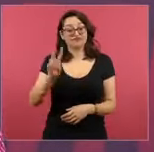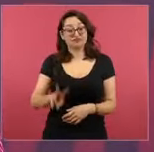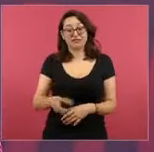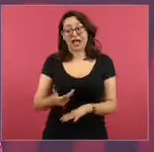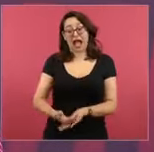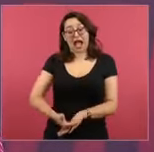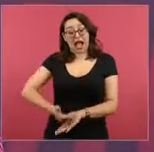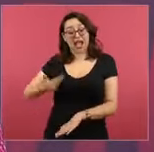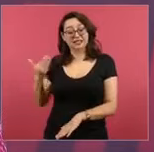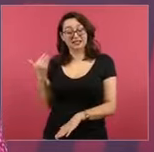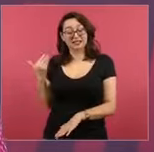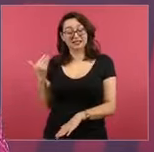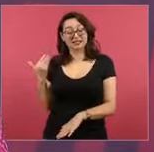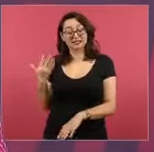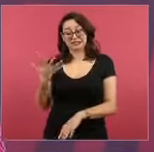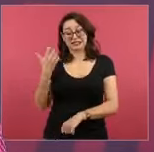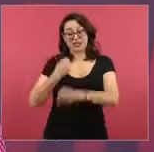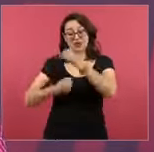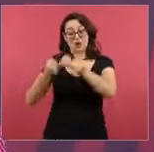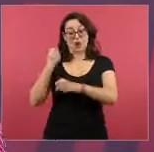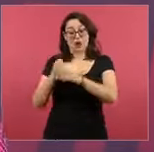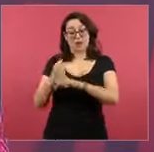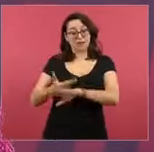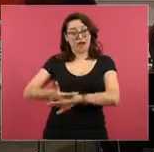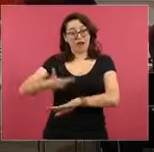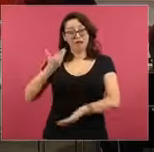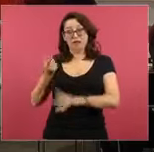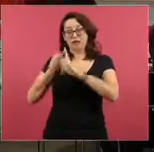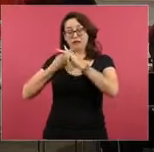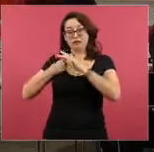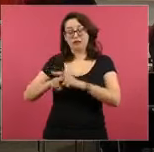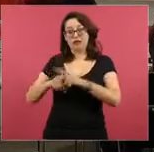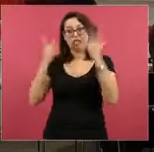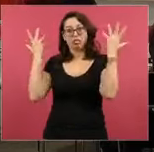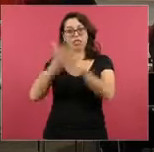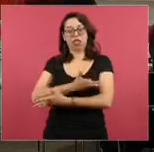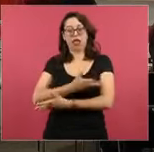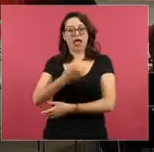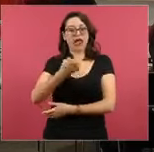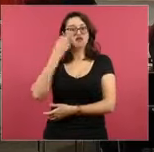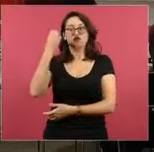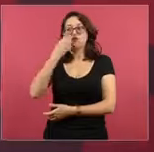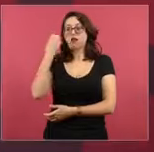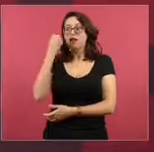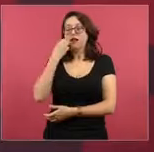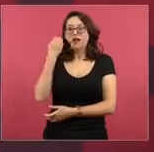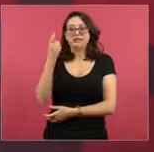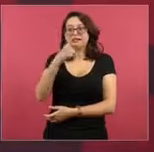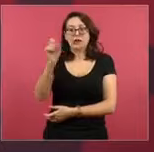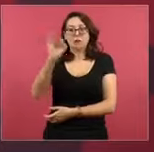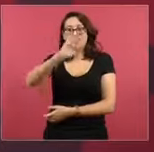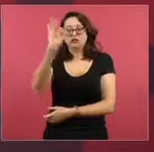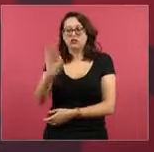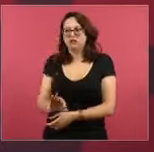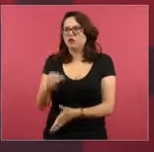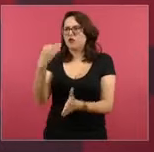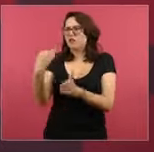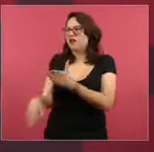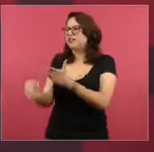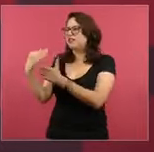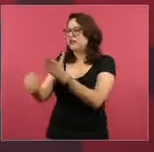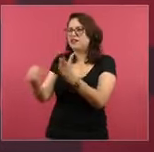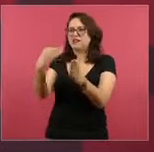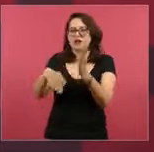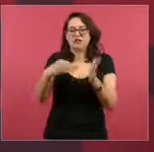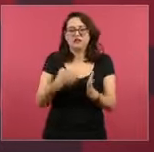de las escuelas, era una situación tremenda y se ha trabajado durante mucho tiempo. Obviamente hubiéramos querido resolverlo